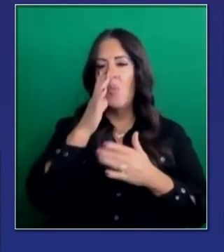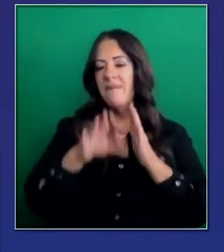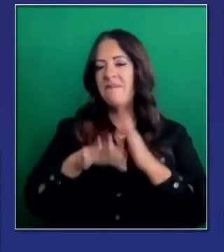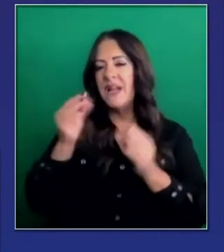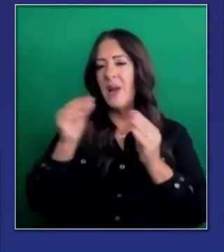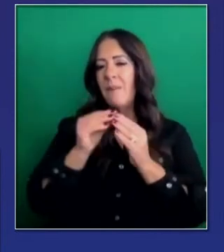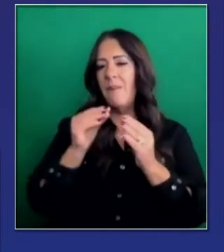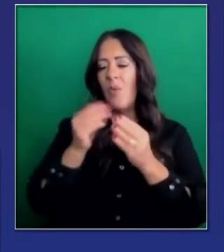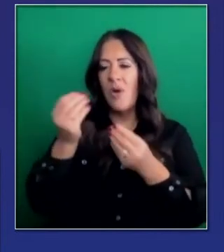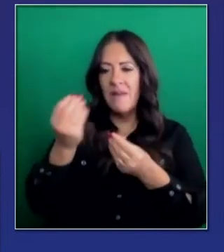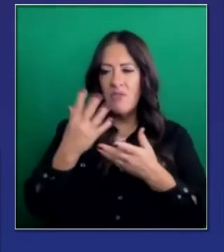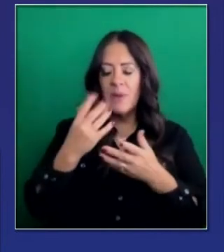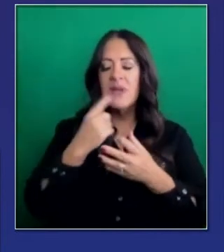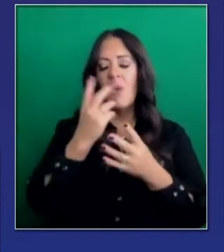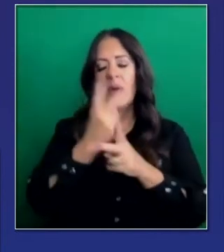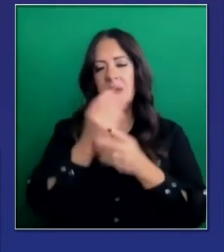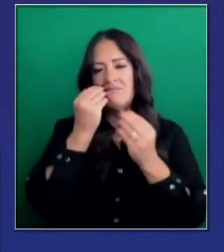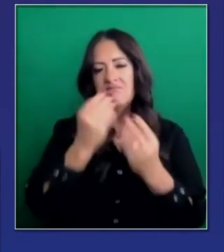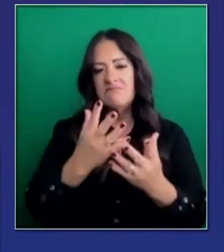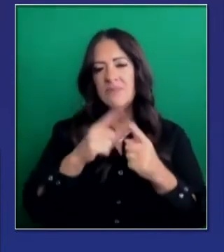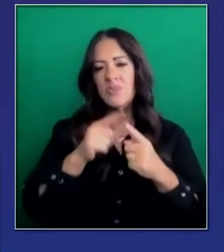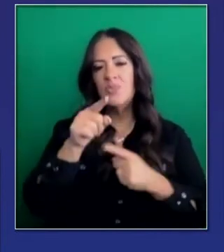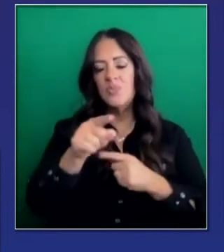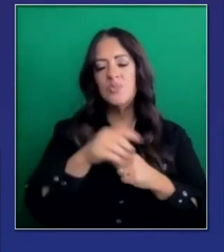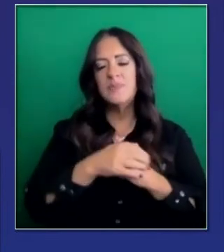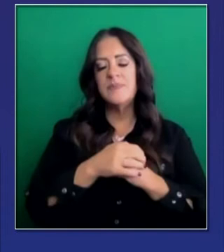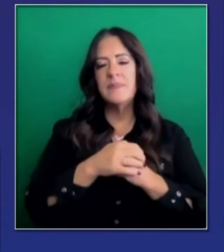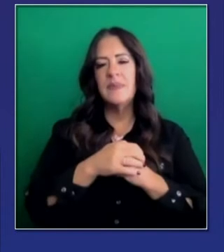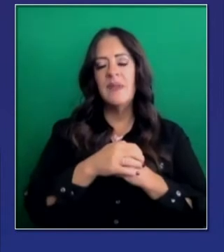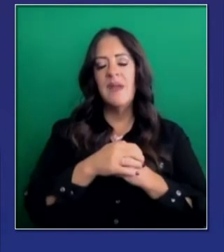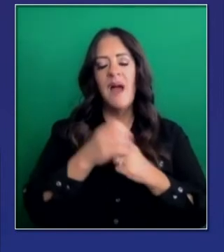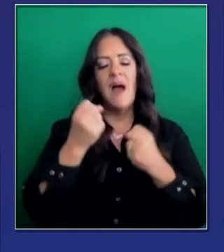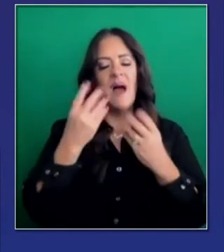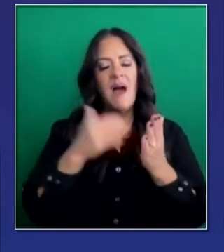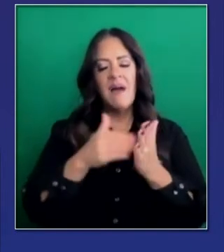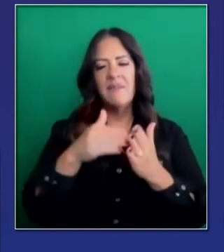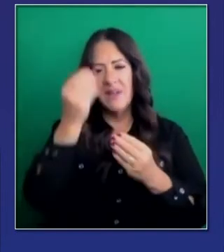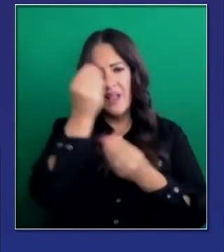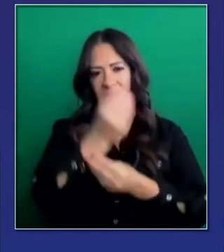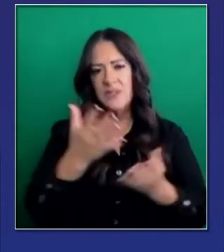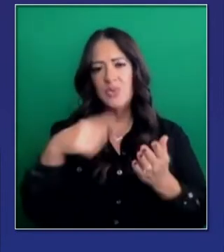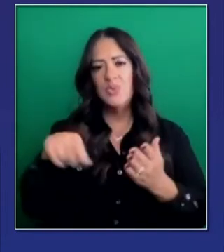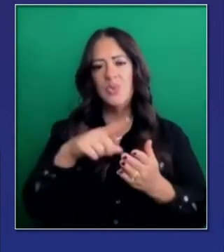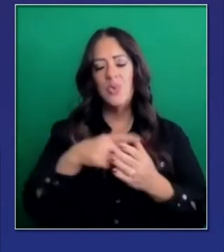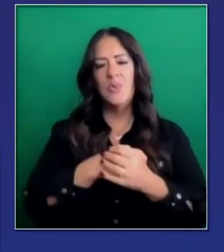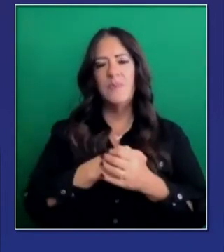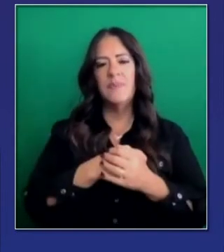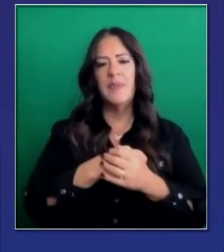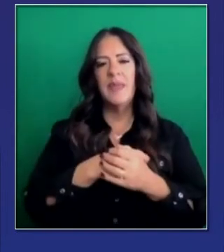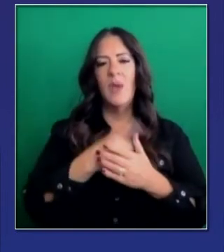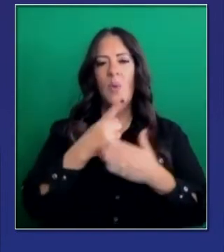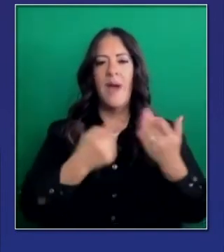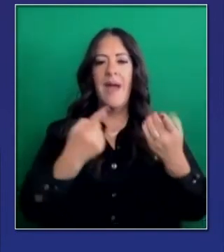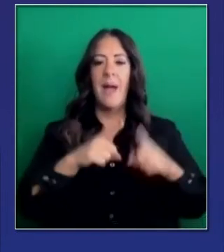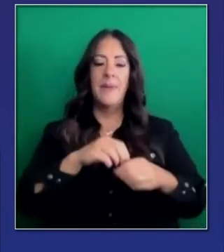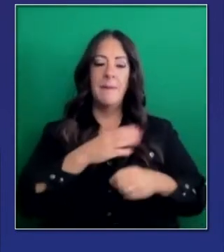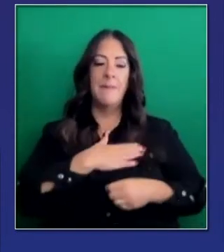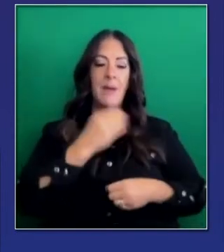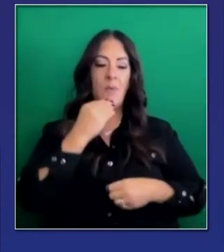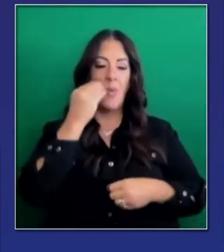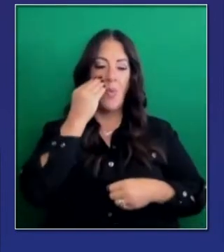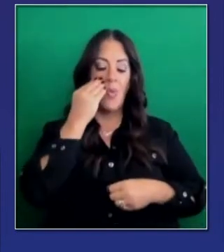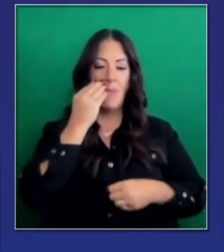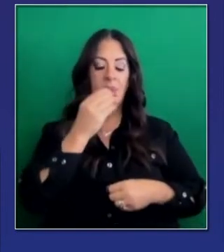pensé pues que lo podría mencionar ahora porque como digo con frecuencia se lo digo a todos ustedes que lo que tiende a resonar en mi casa yo quiero hacerlo